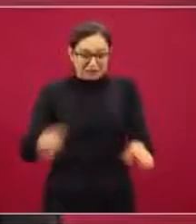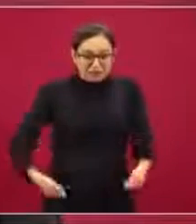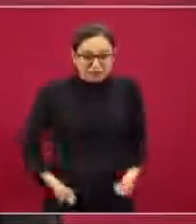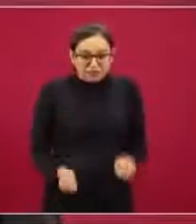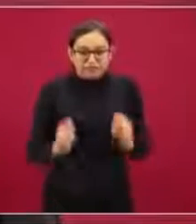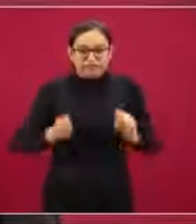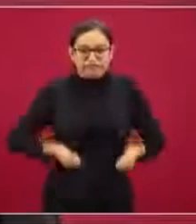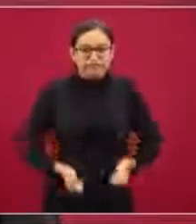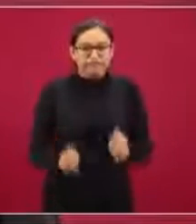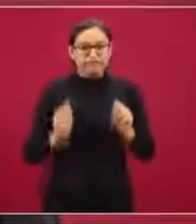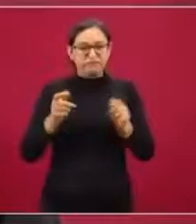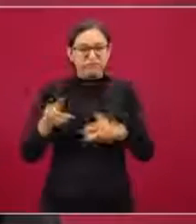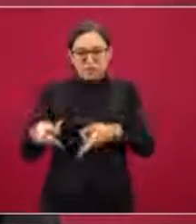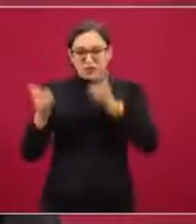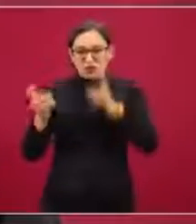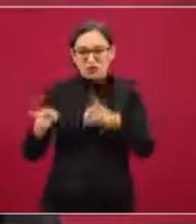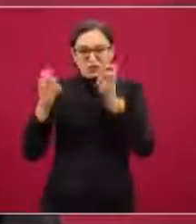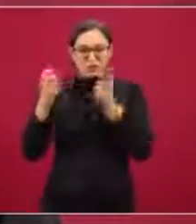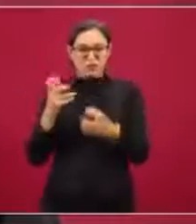Entonces,